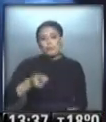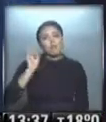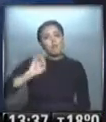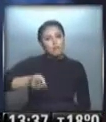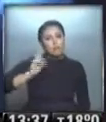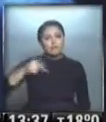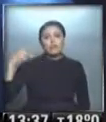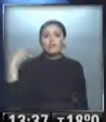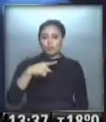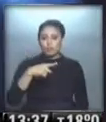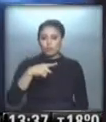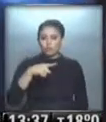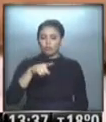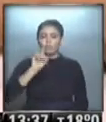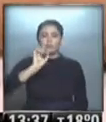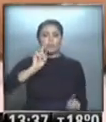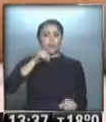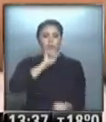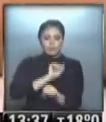contra la autoincriminación